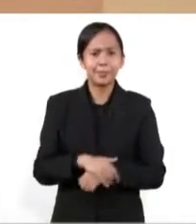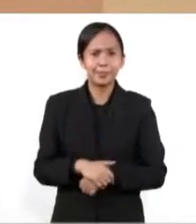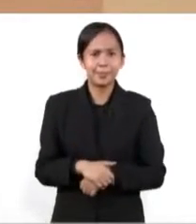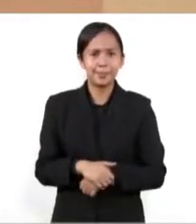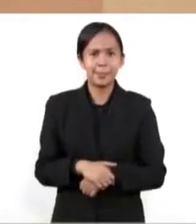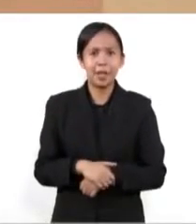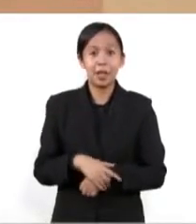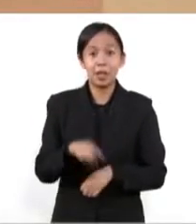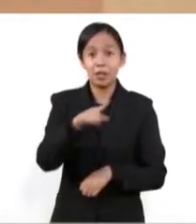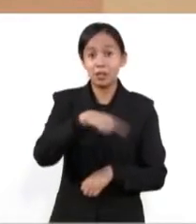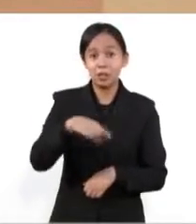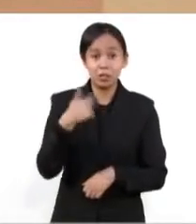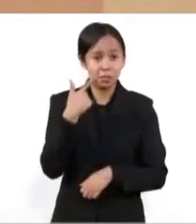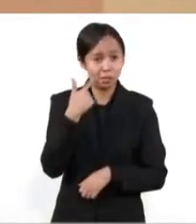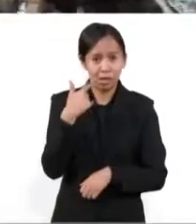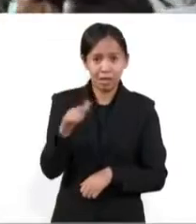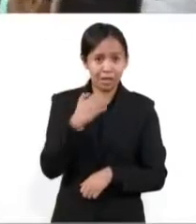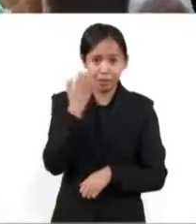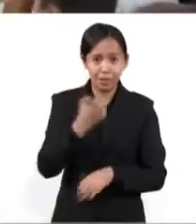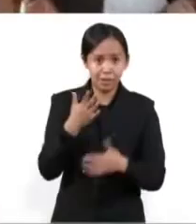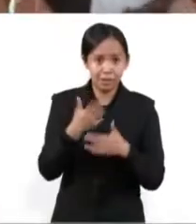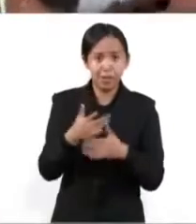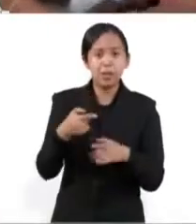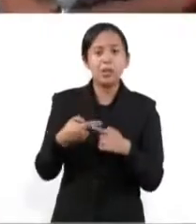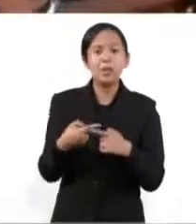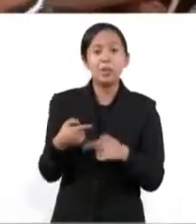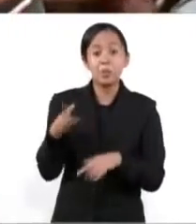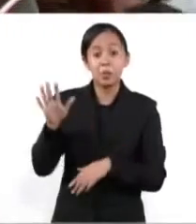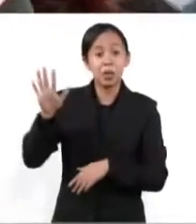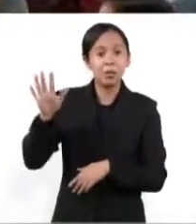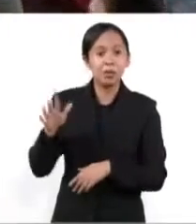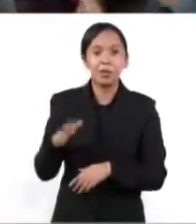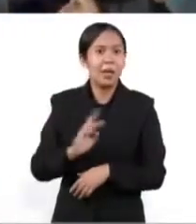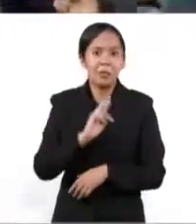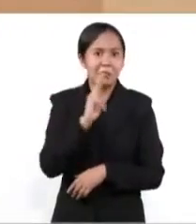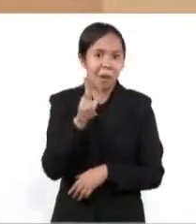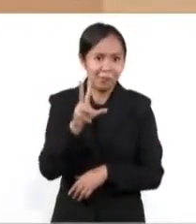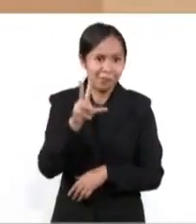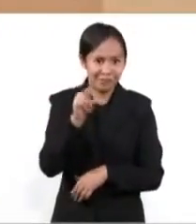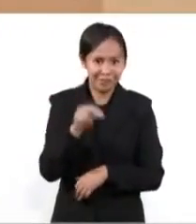¿Alguien que no quiere ir a la escuela? Uy, no, mejor no.